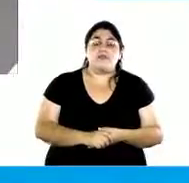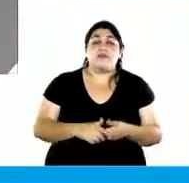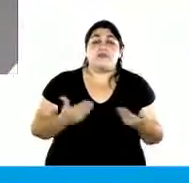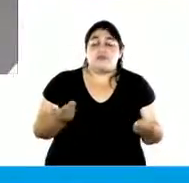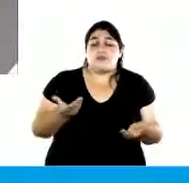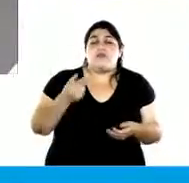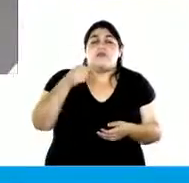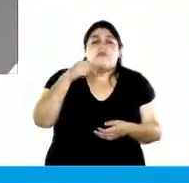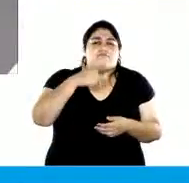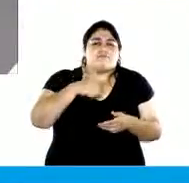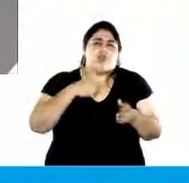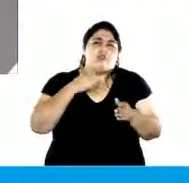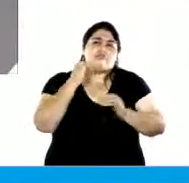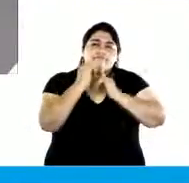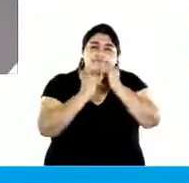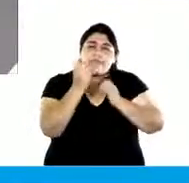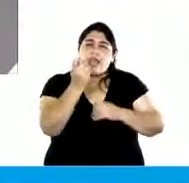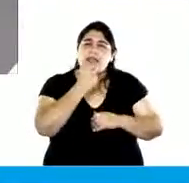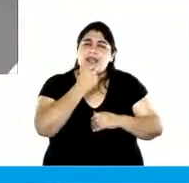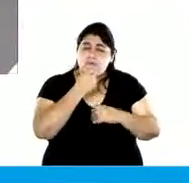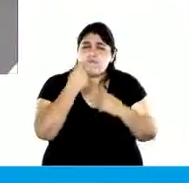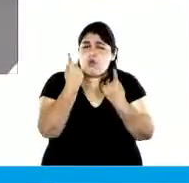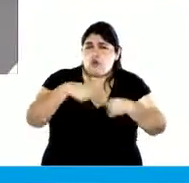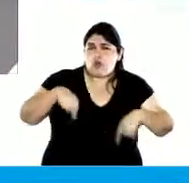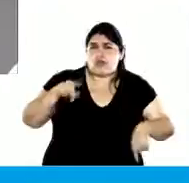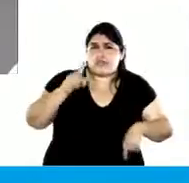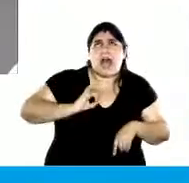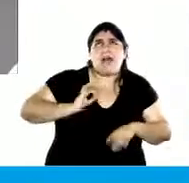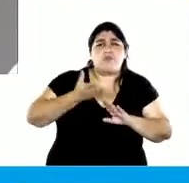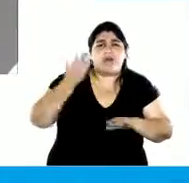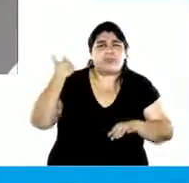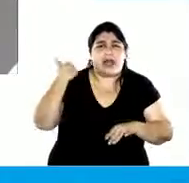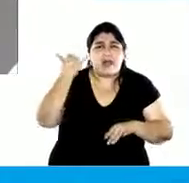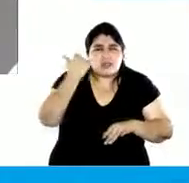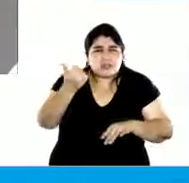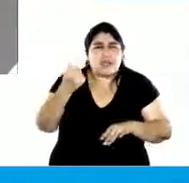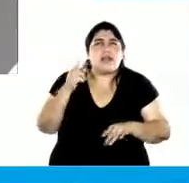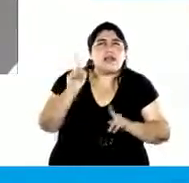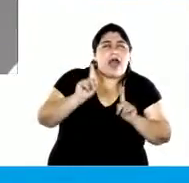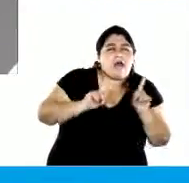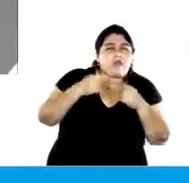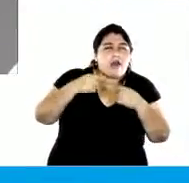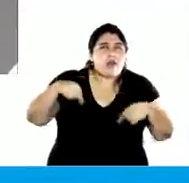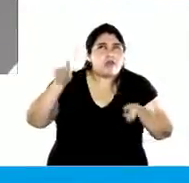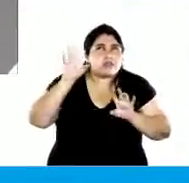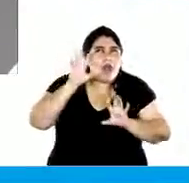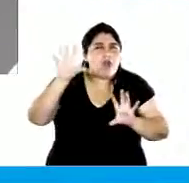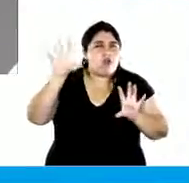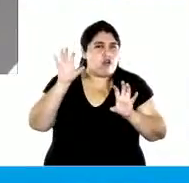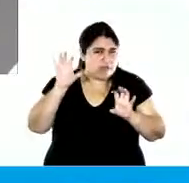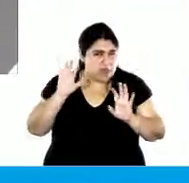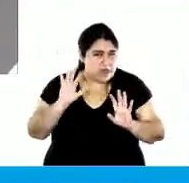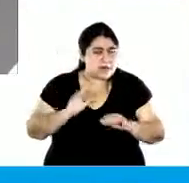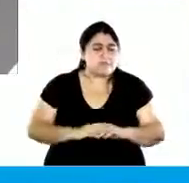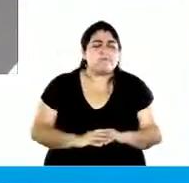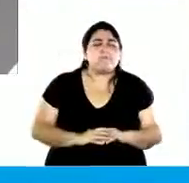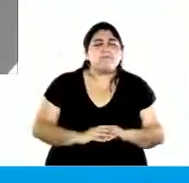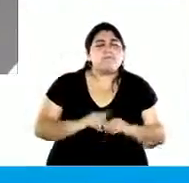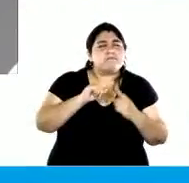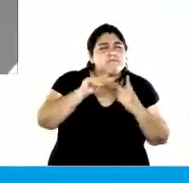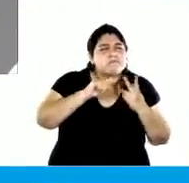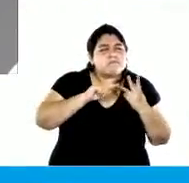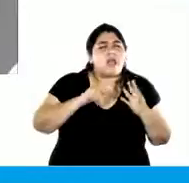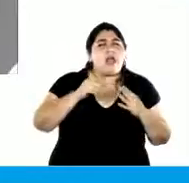esto voy a hacer algunos ejemplos de cosas que realmente pasaron el año pasado, porque realmente está bueno recordarlas porque estamos hablando además de una moratoria de impuestos